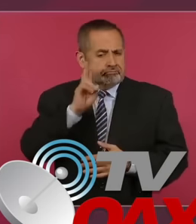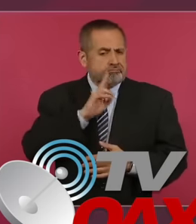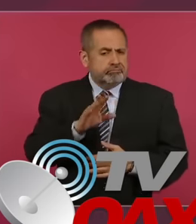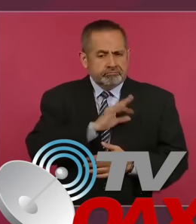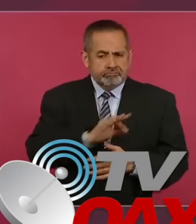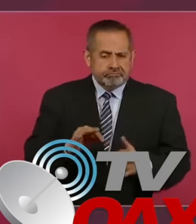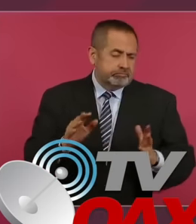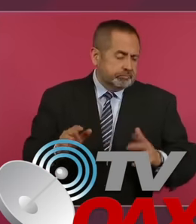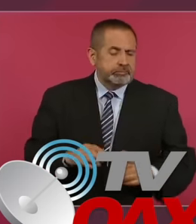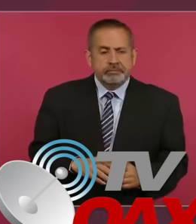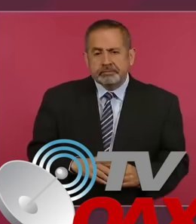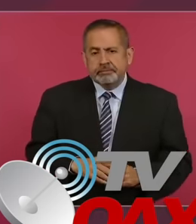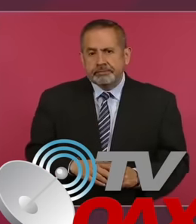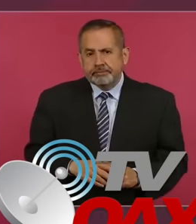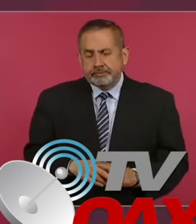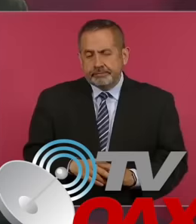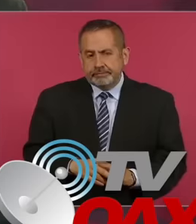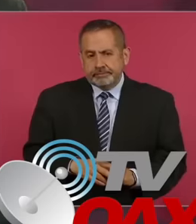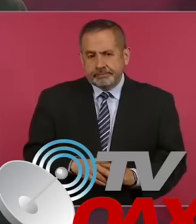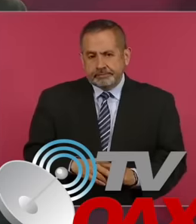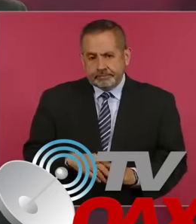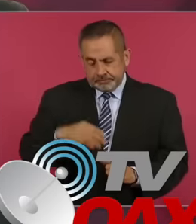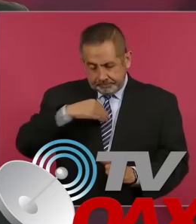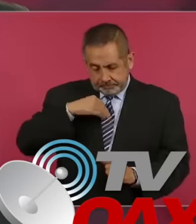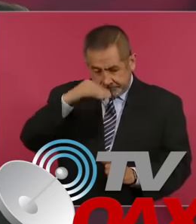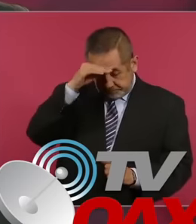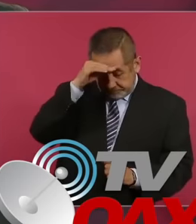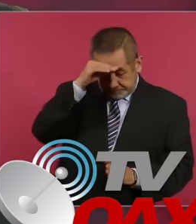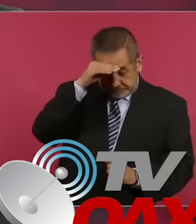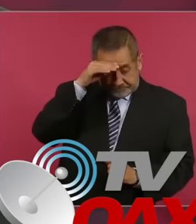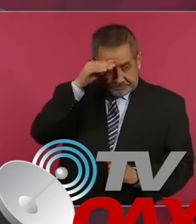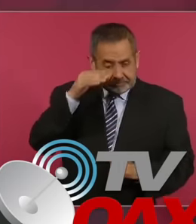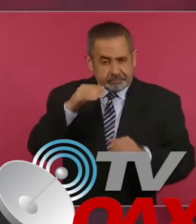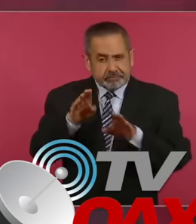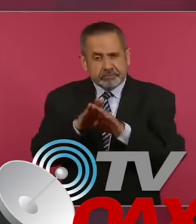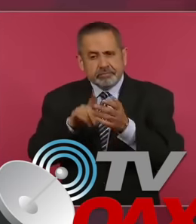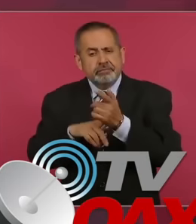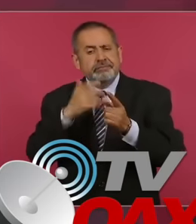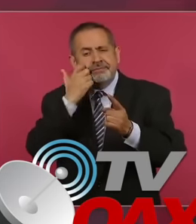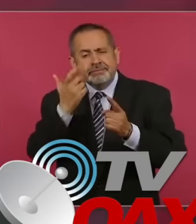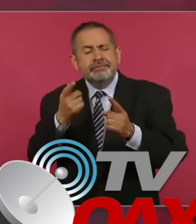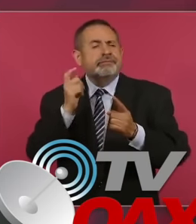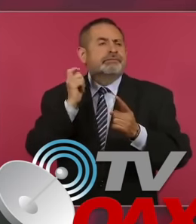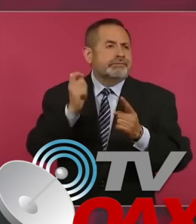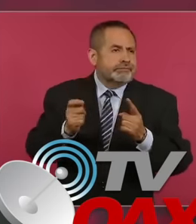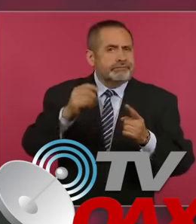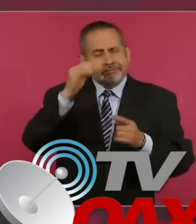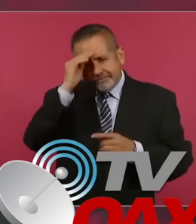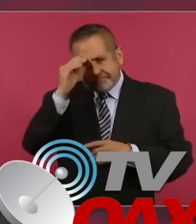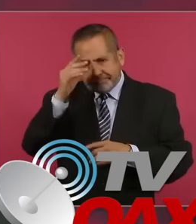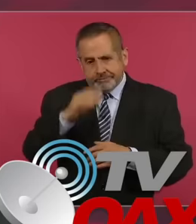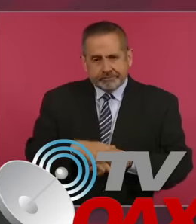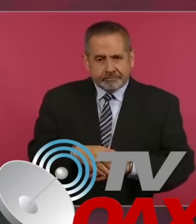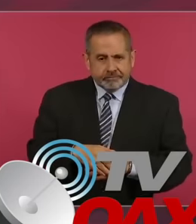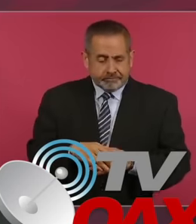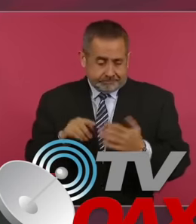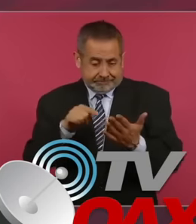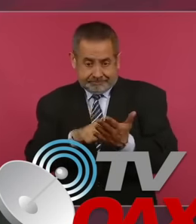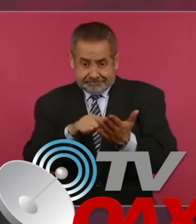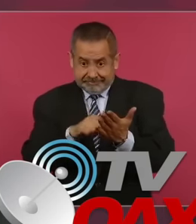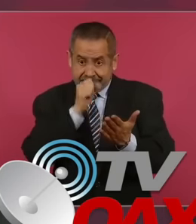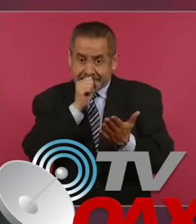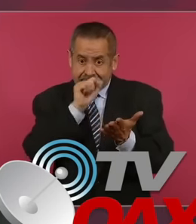Lo que se está buscando es la aplicación de una cláusula que